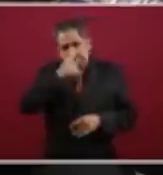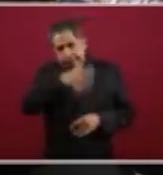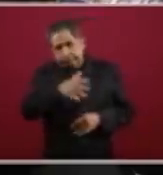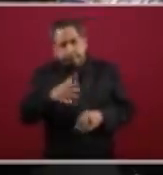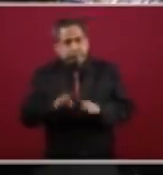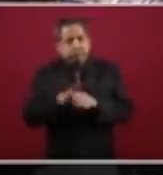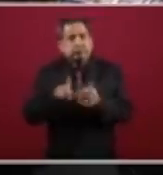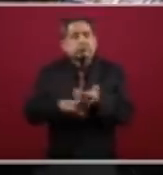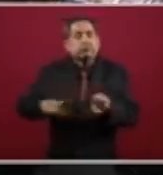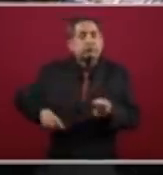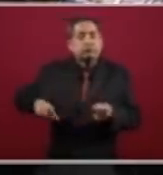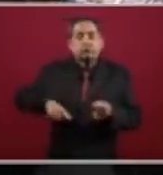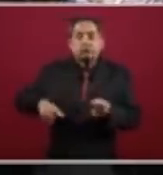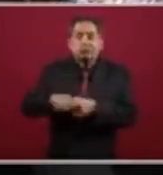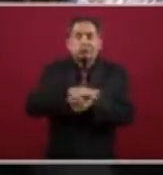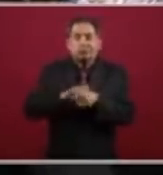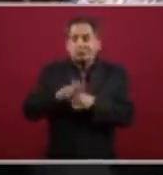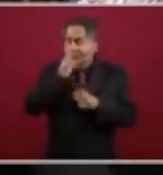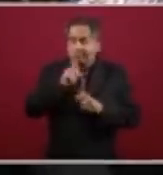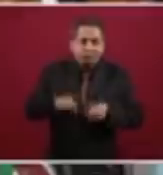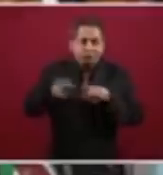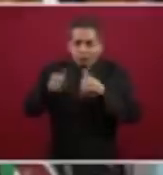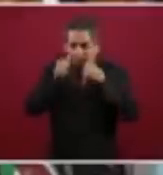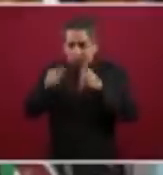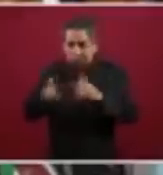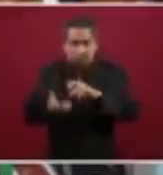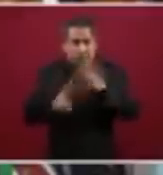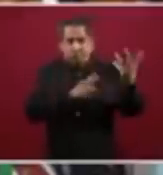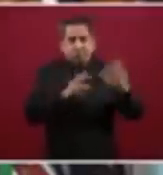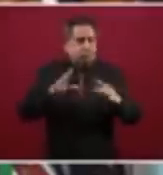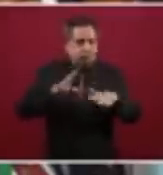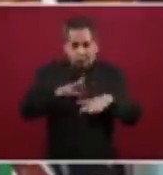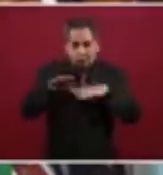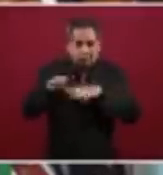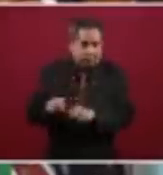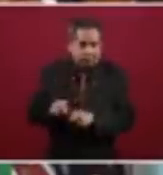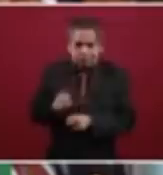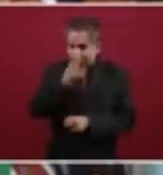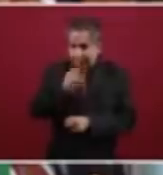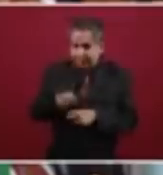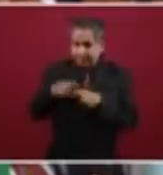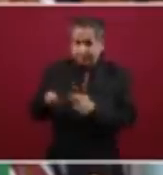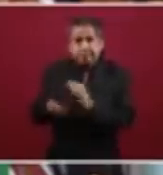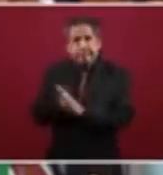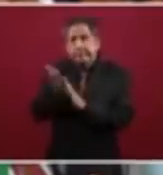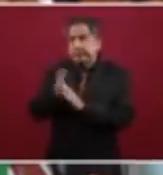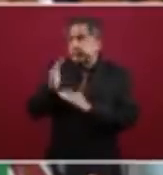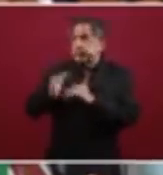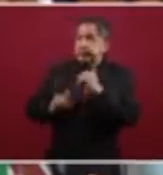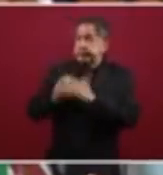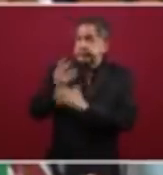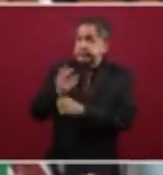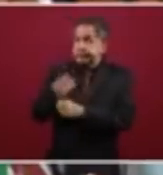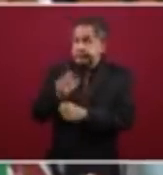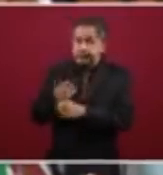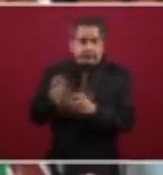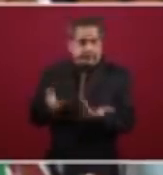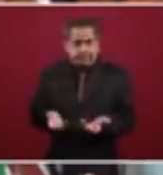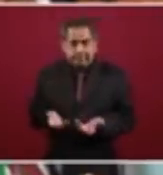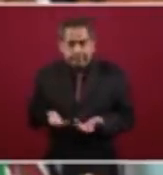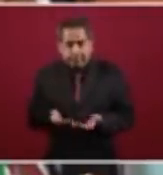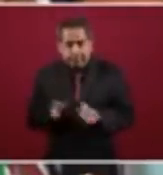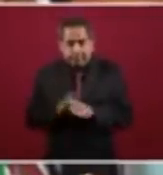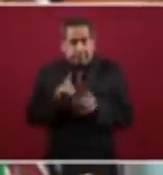que el gobierno local está rebasado y enfrenta caos, sobre todo en el asunto de las constructoras, que